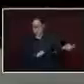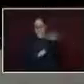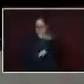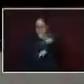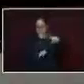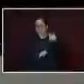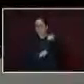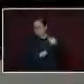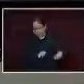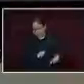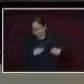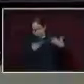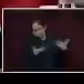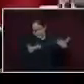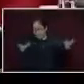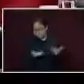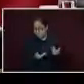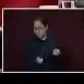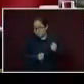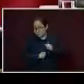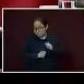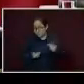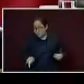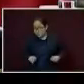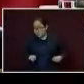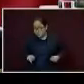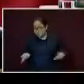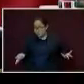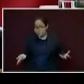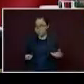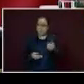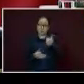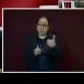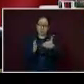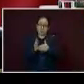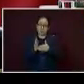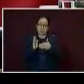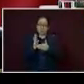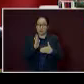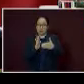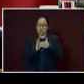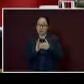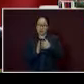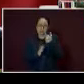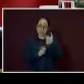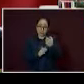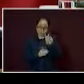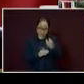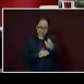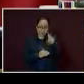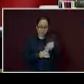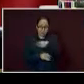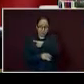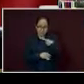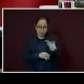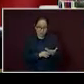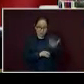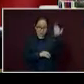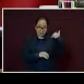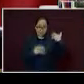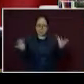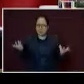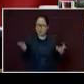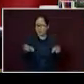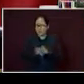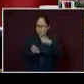gobiernos anteriores, de 6,000 millones de pesos. Ese es el déficit que nos dejaron.